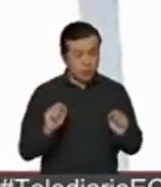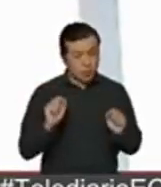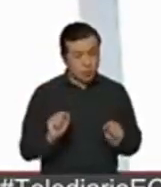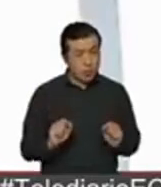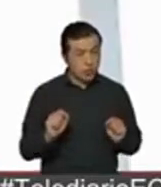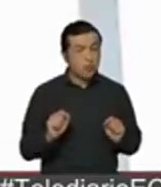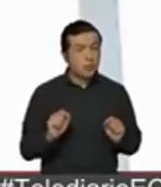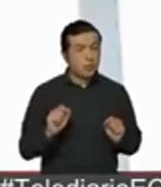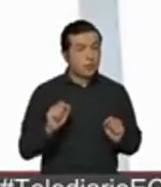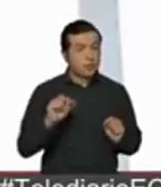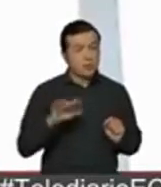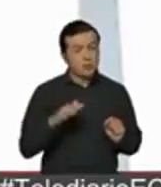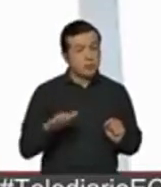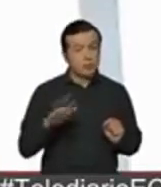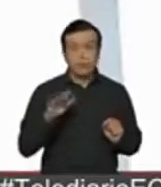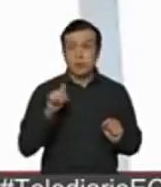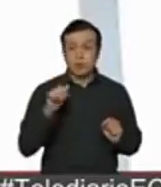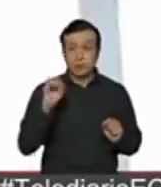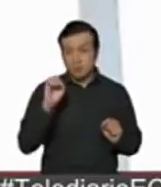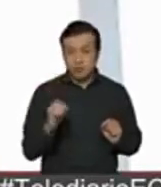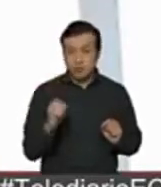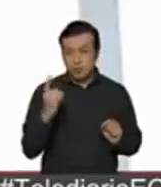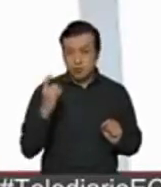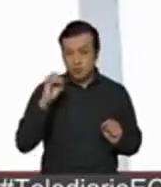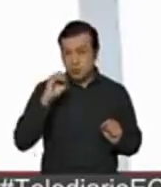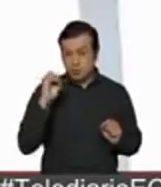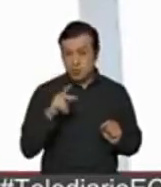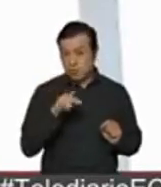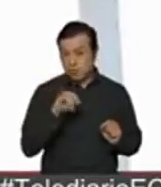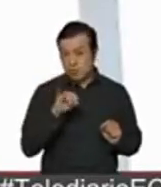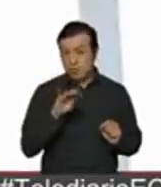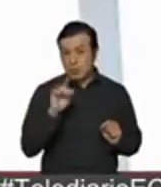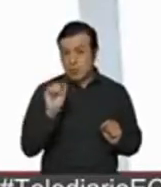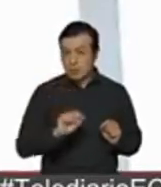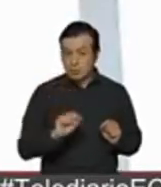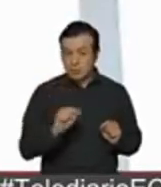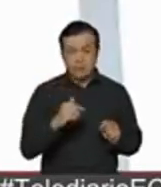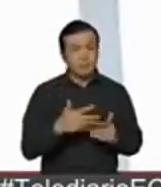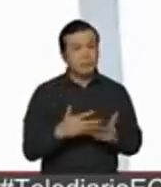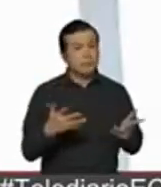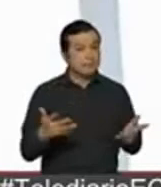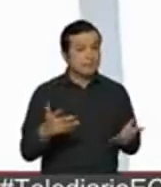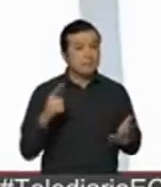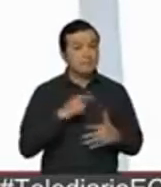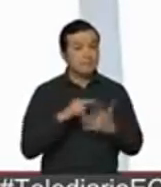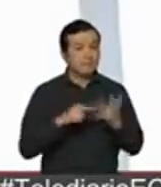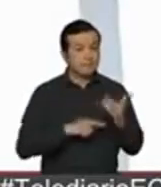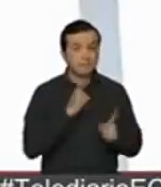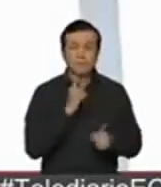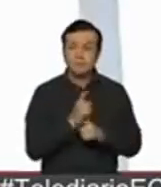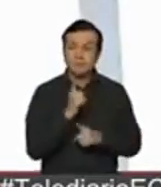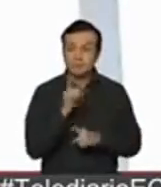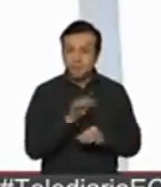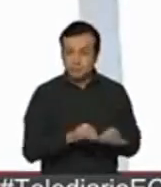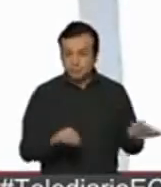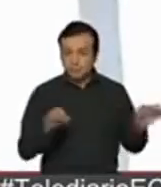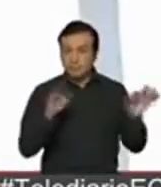tributarios, si no me equivoco, está cerca del 10-11% del PIB. Entonces, estamos hablando de una necesidad de